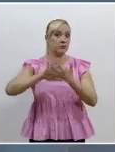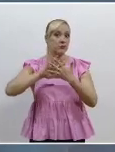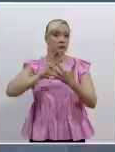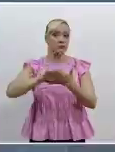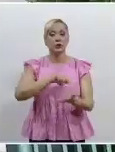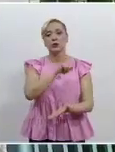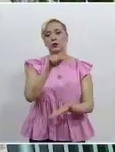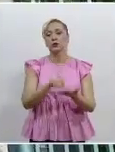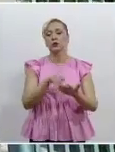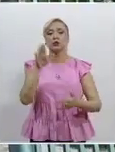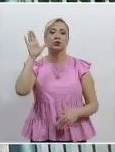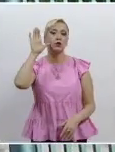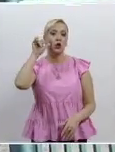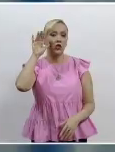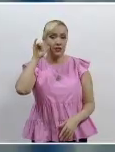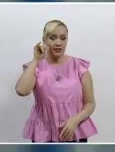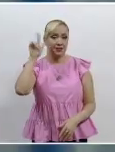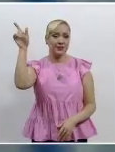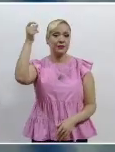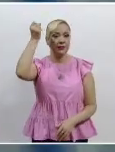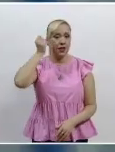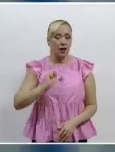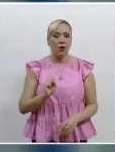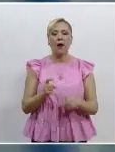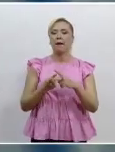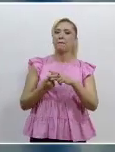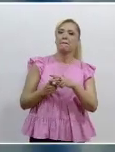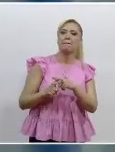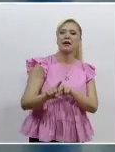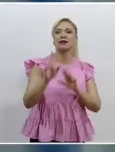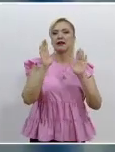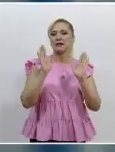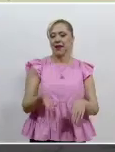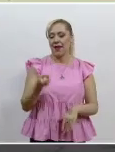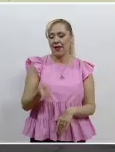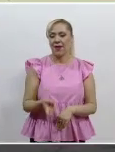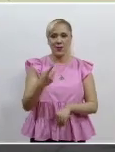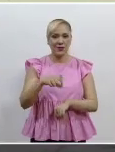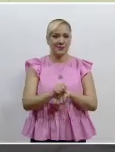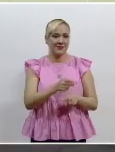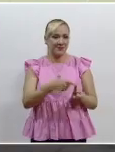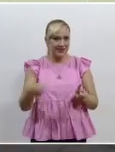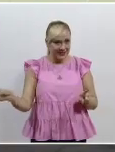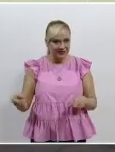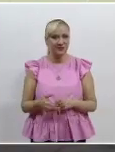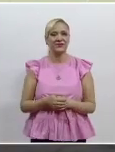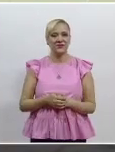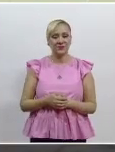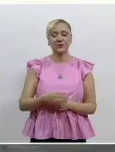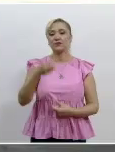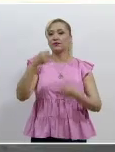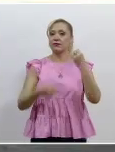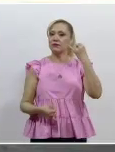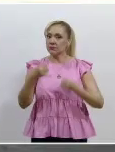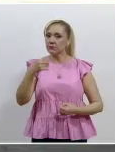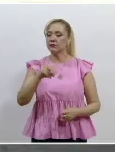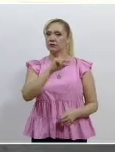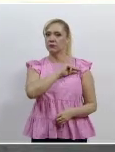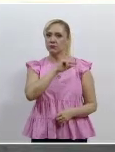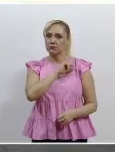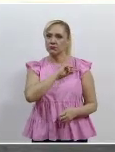con residencia en Los Mochis, Sinaloa, mismo que iniciará funciones a partir de esta semana. El centro se integrará por jueces de distrito y tribunales